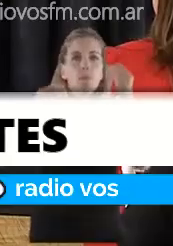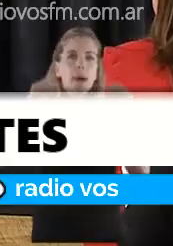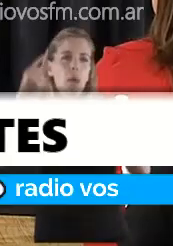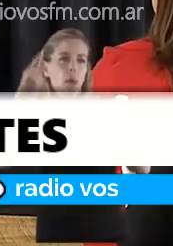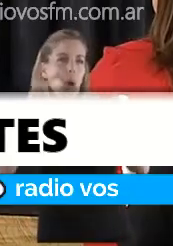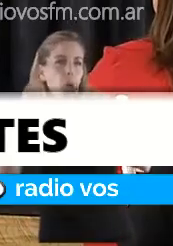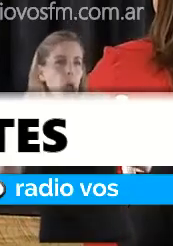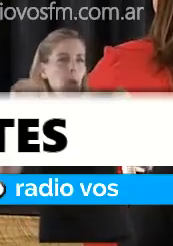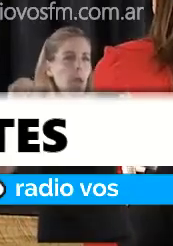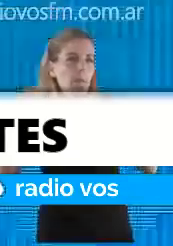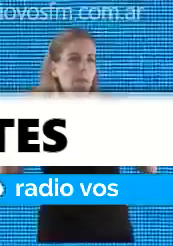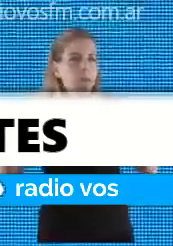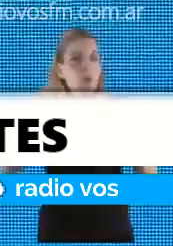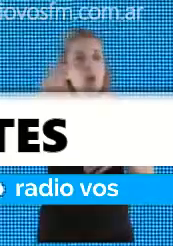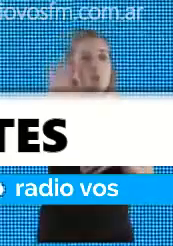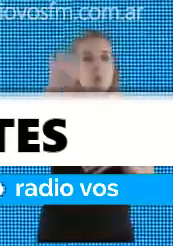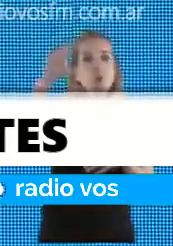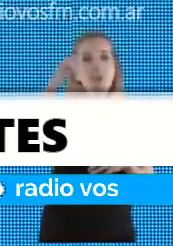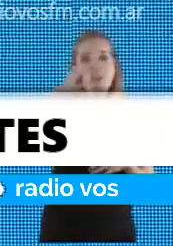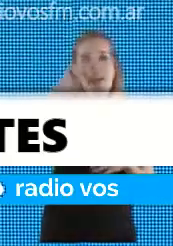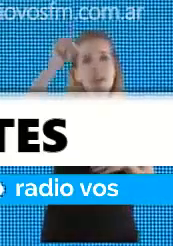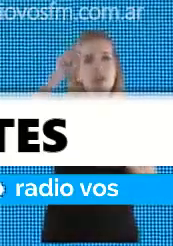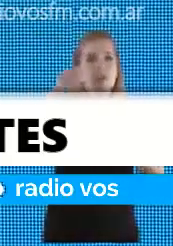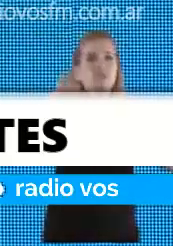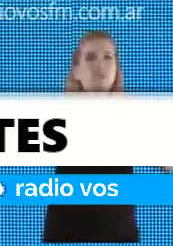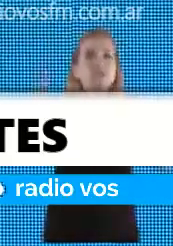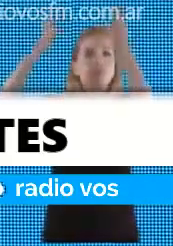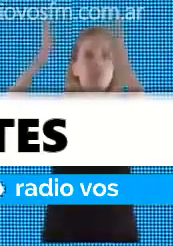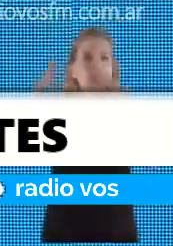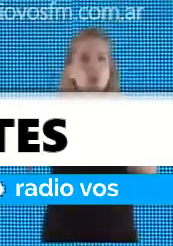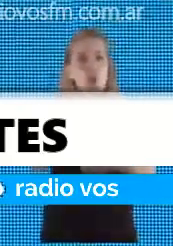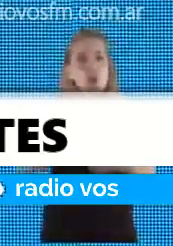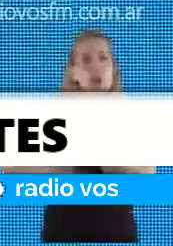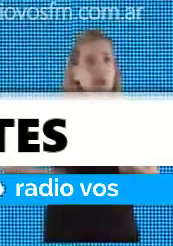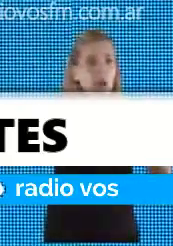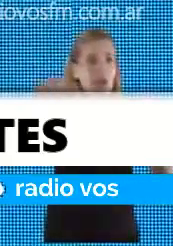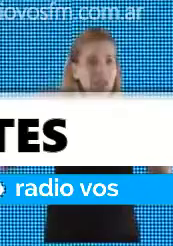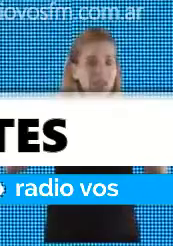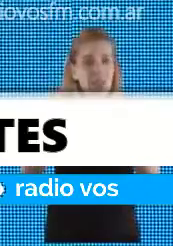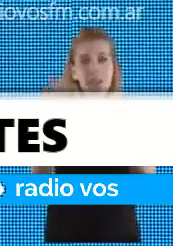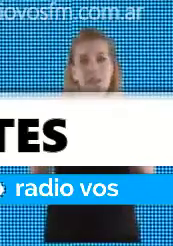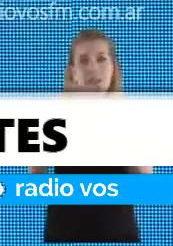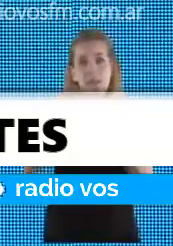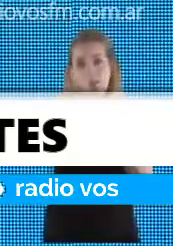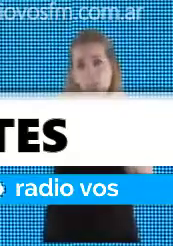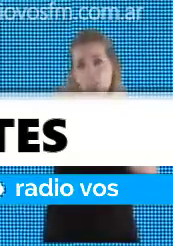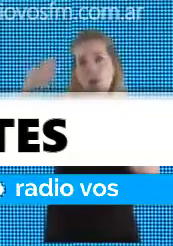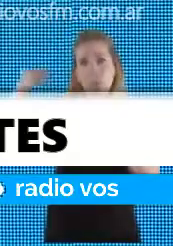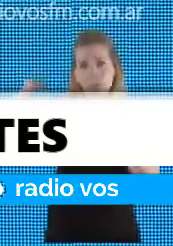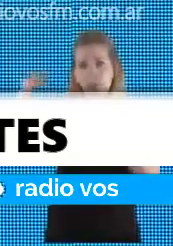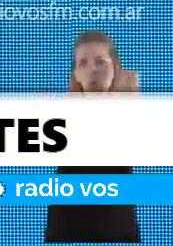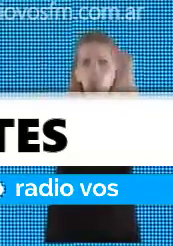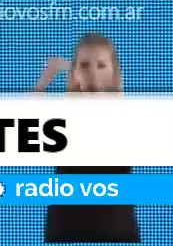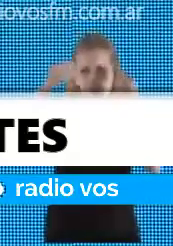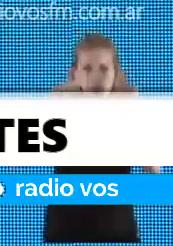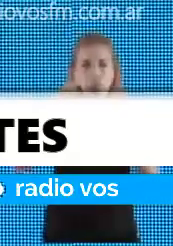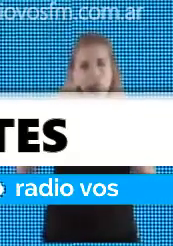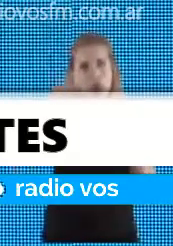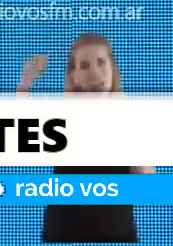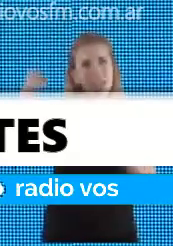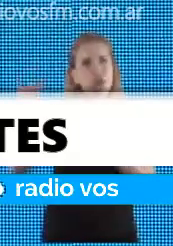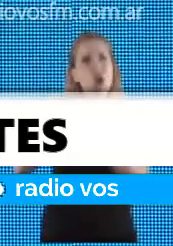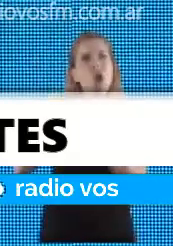corrientes frente a la tragedia que el vídeo corriente hicimos todo lo que estuvo a nuestra casa todo el fin de semana y antes también estoy hablando con el gobernador